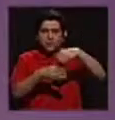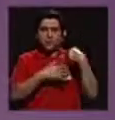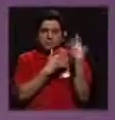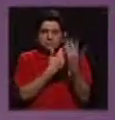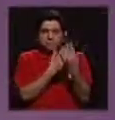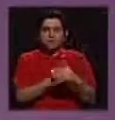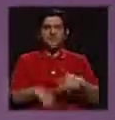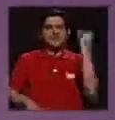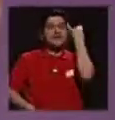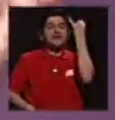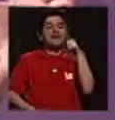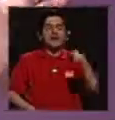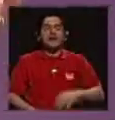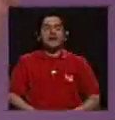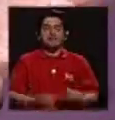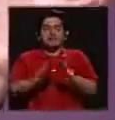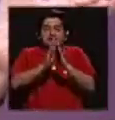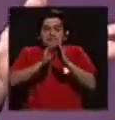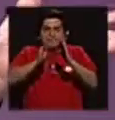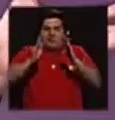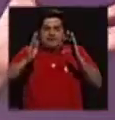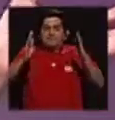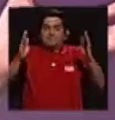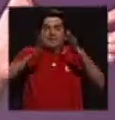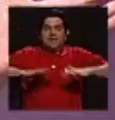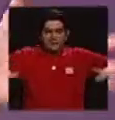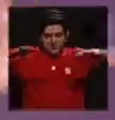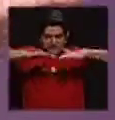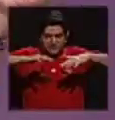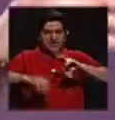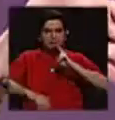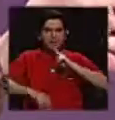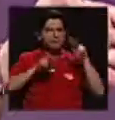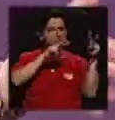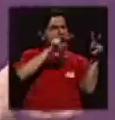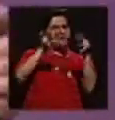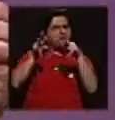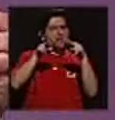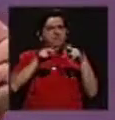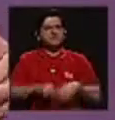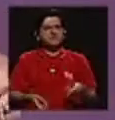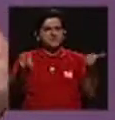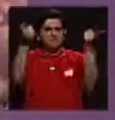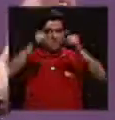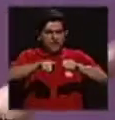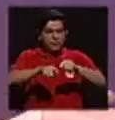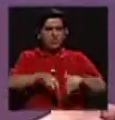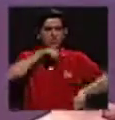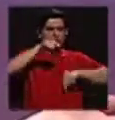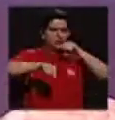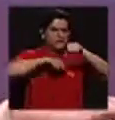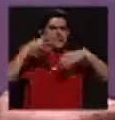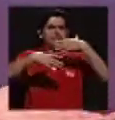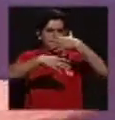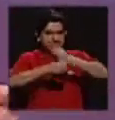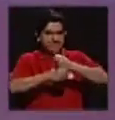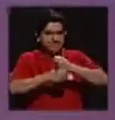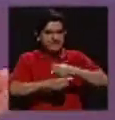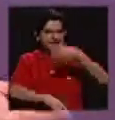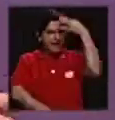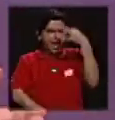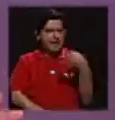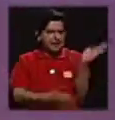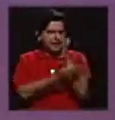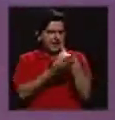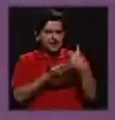la idea es que el espacio se vuelva más grande, más amplio, y que realmente podamos observar el fenómeno, podamos de alguna manera criticar cuando